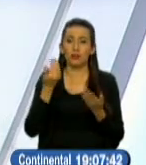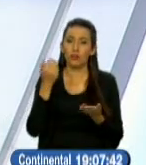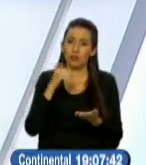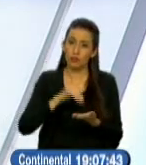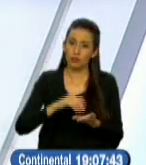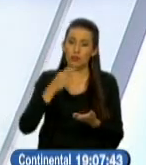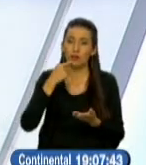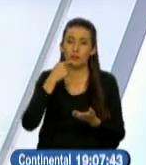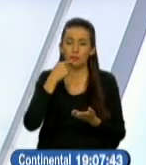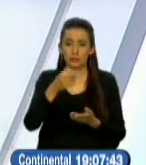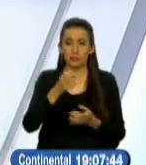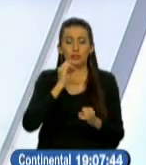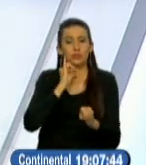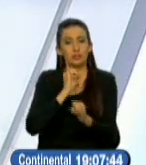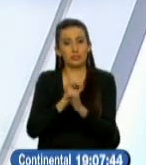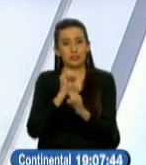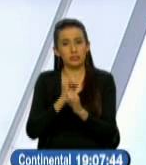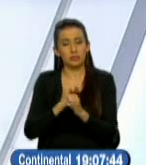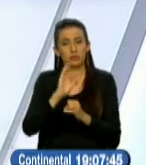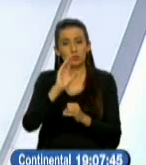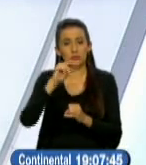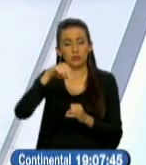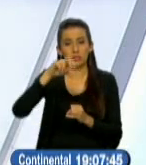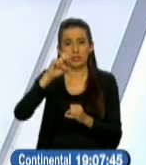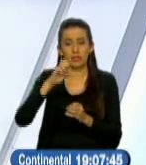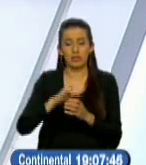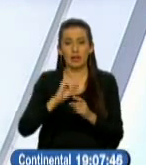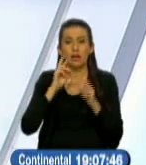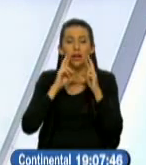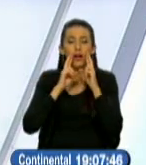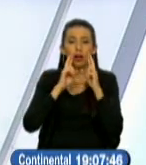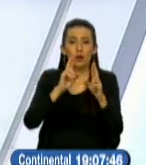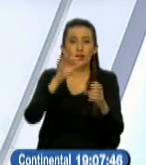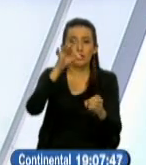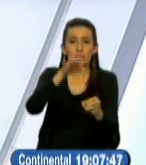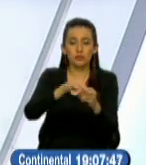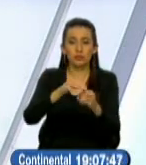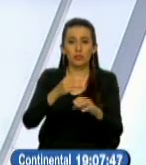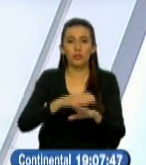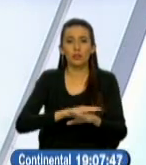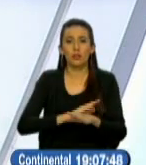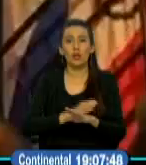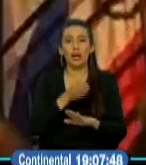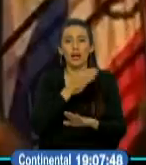de esta institución a los resultados electorales del pasado 2 de abril.